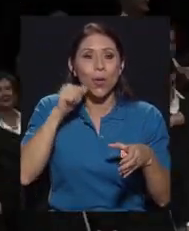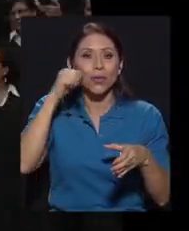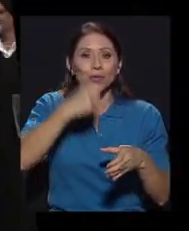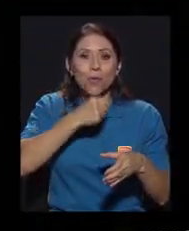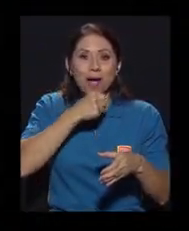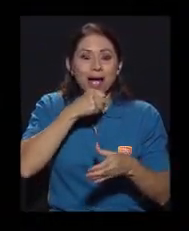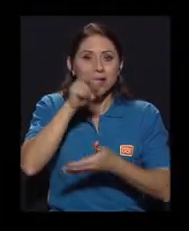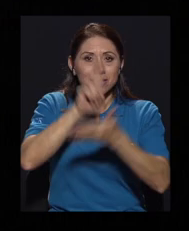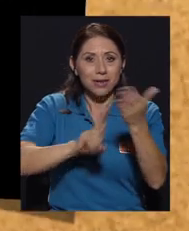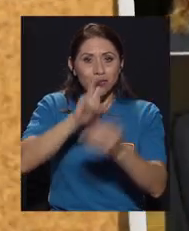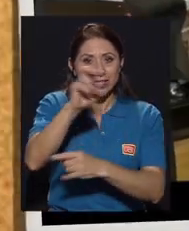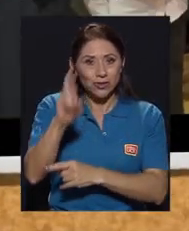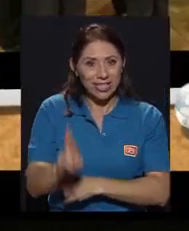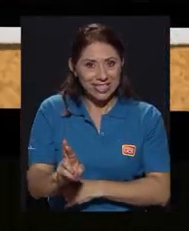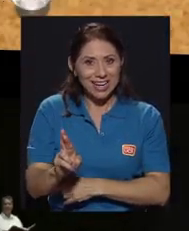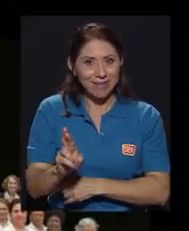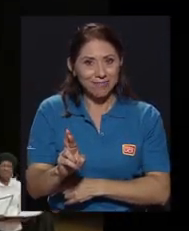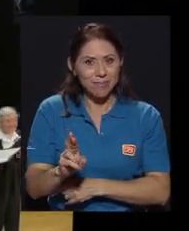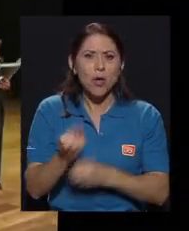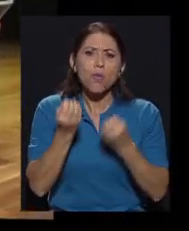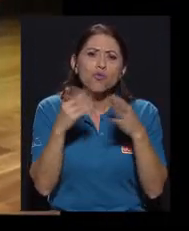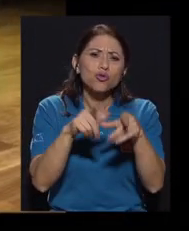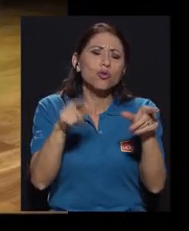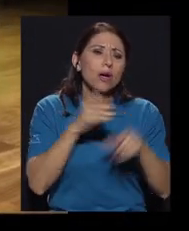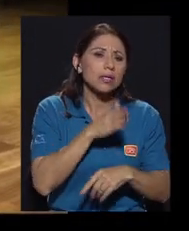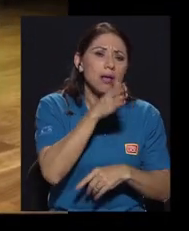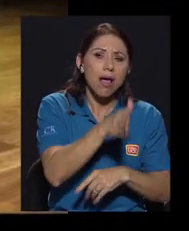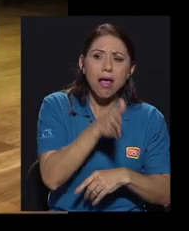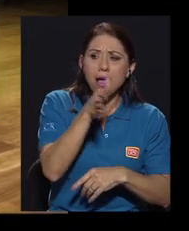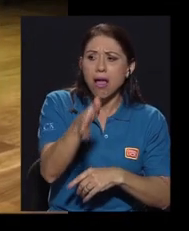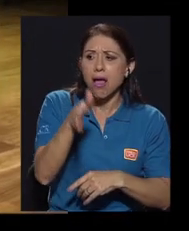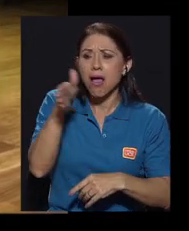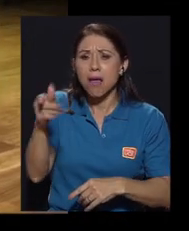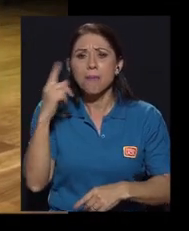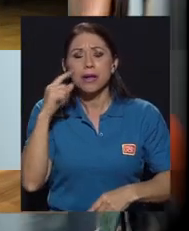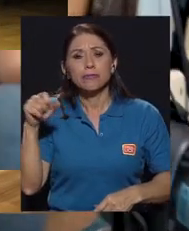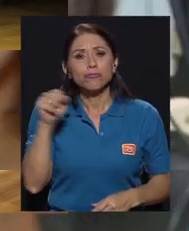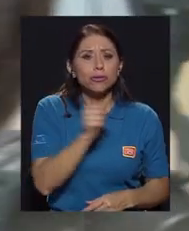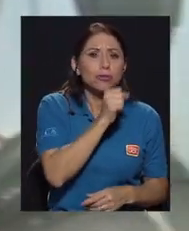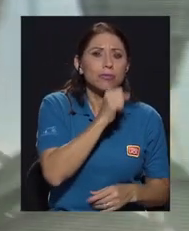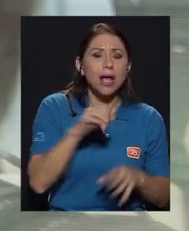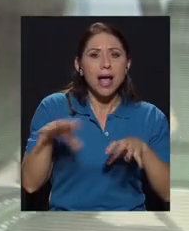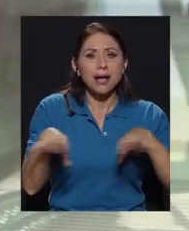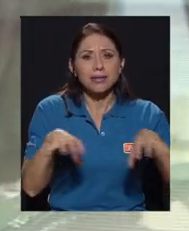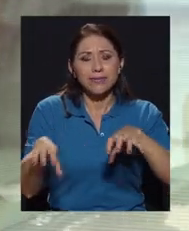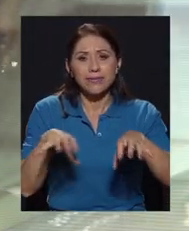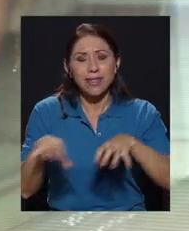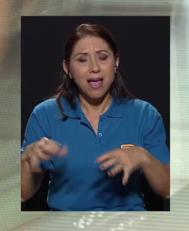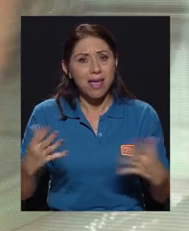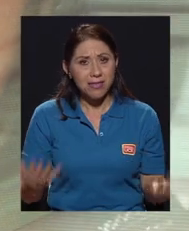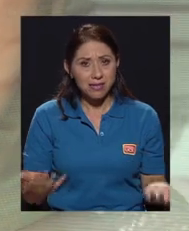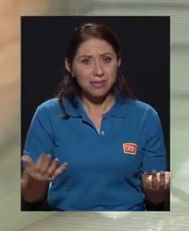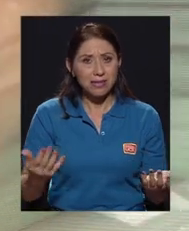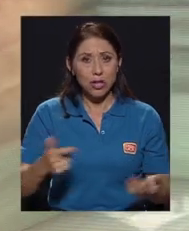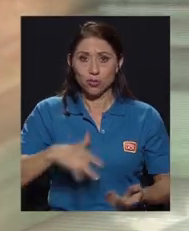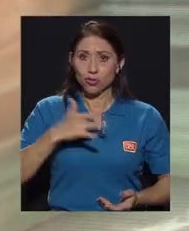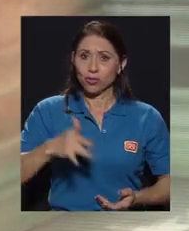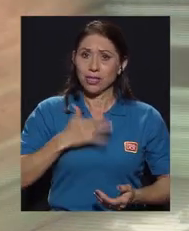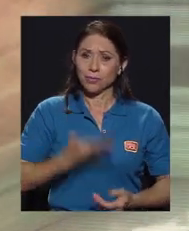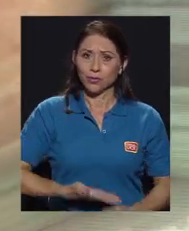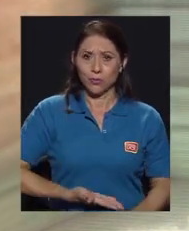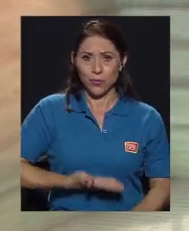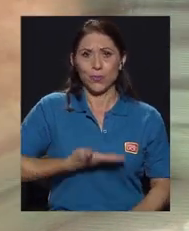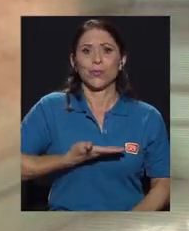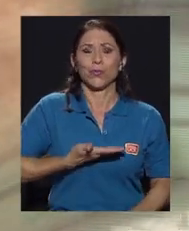de la Universidad de Costa Rica, de recorrer muchos lugares de presentaciones, de actividades, donde nos